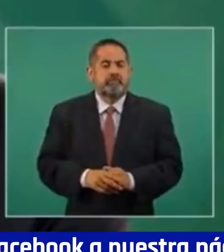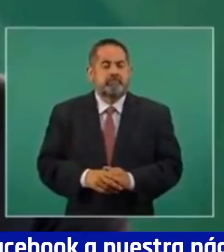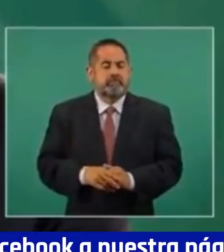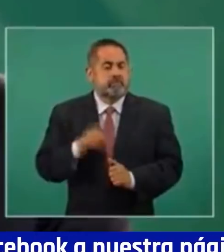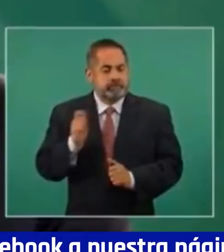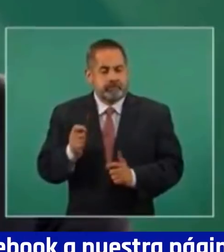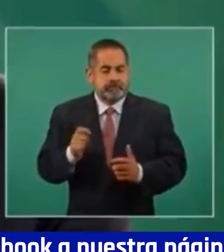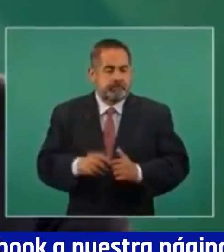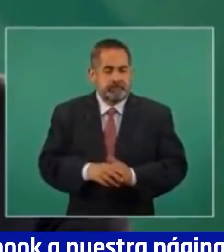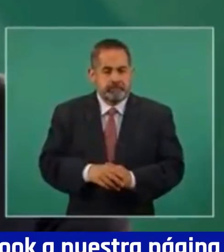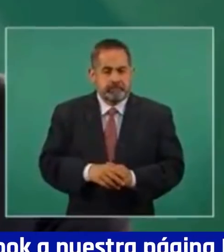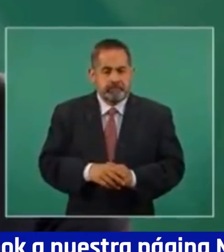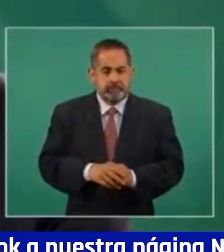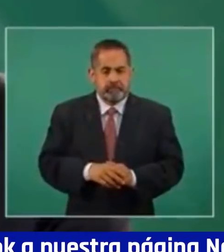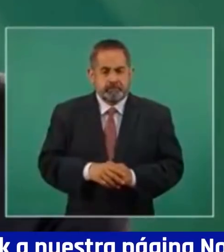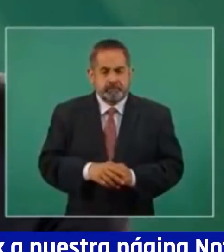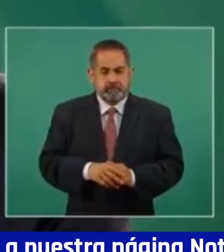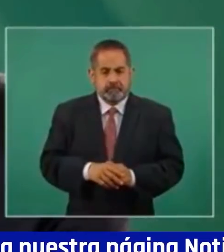es